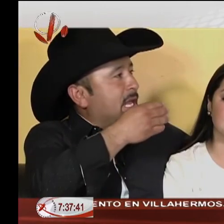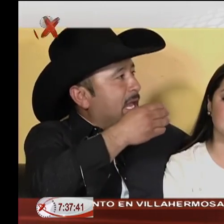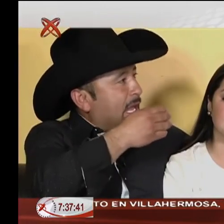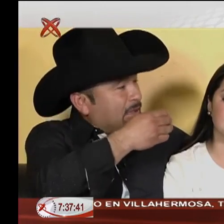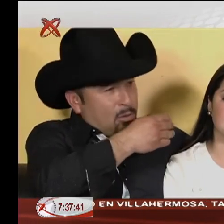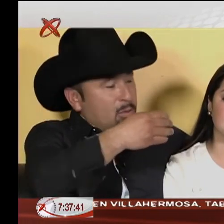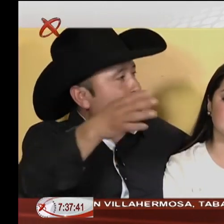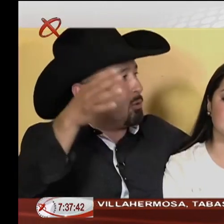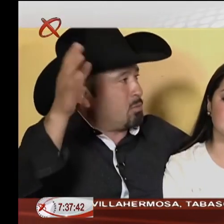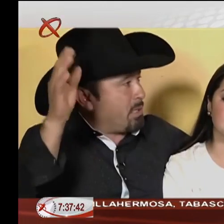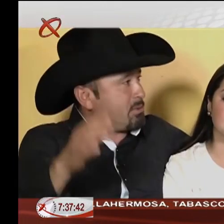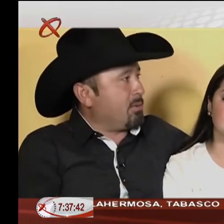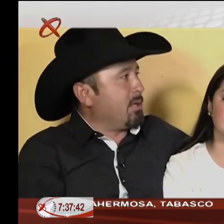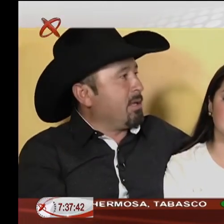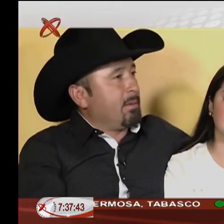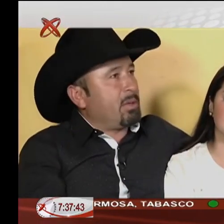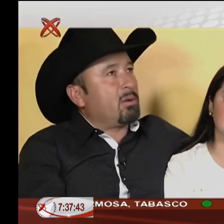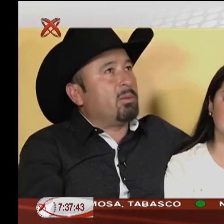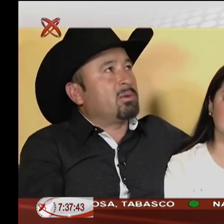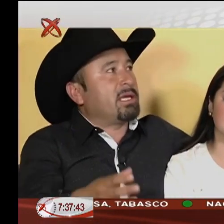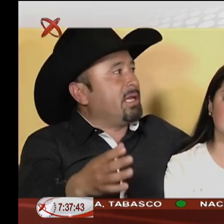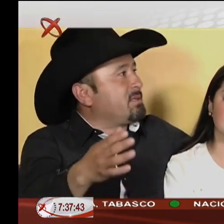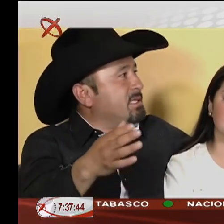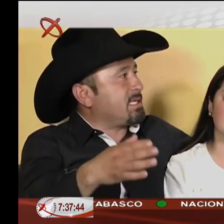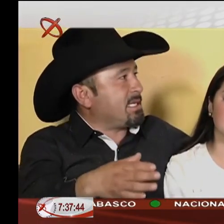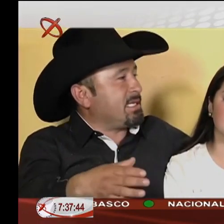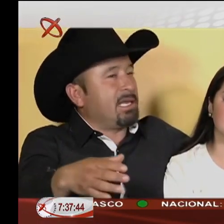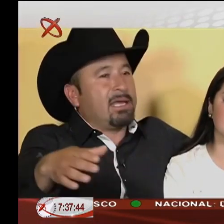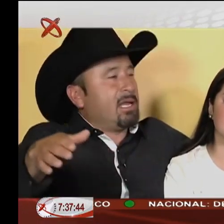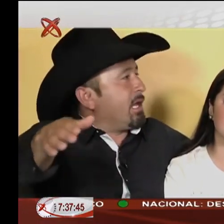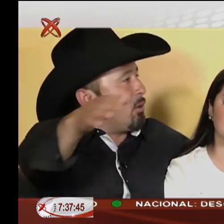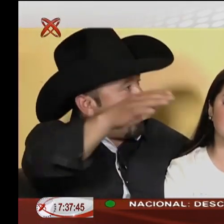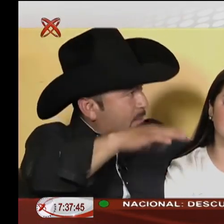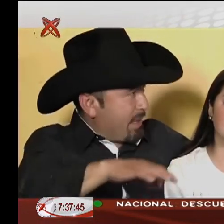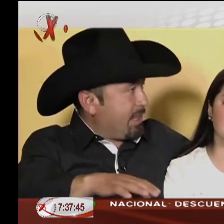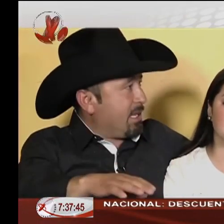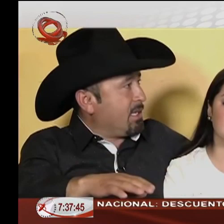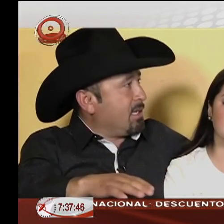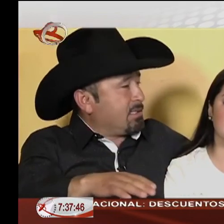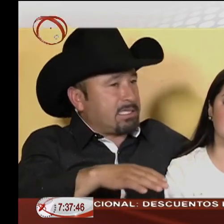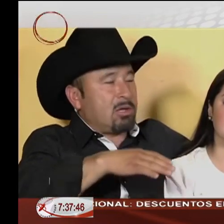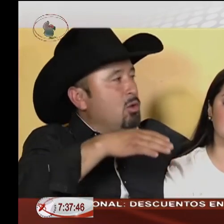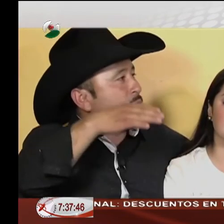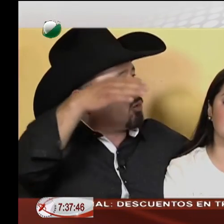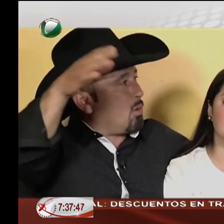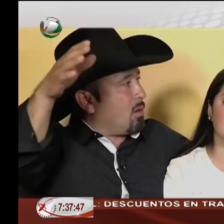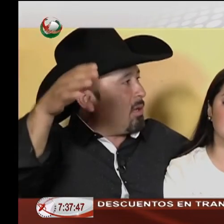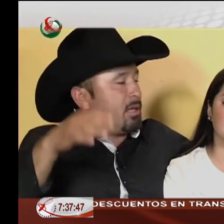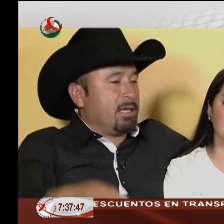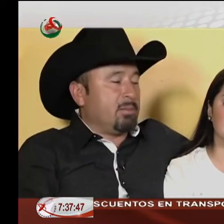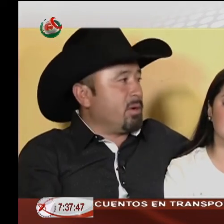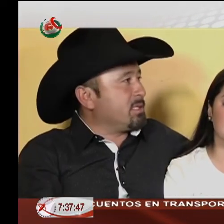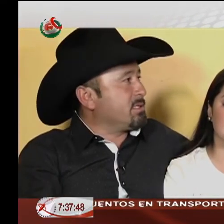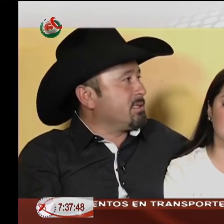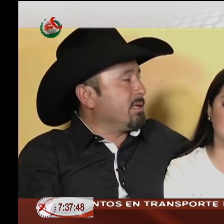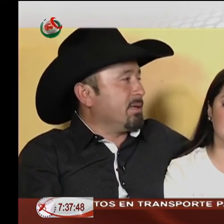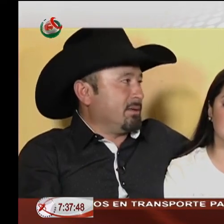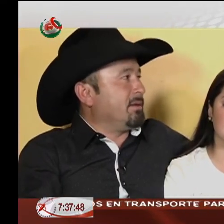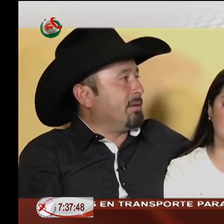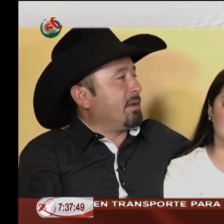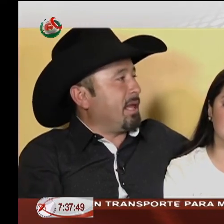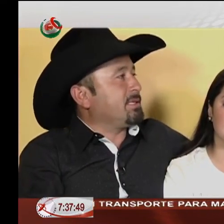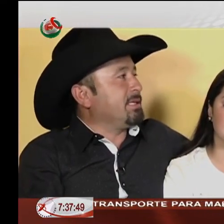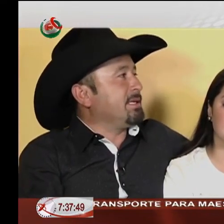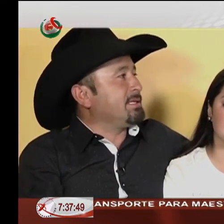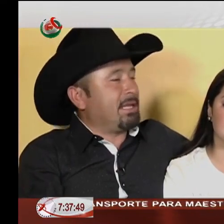la Policía Municipal, Estatal, Federal y el Ejército van a formar parte del operativo de seguridad para tan controvertido evento.